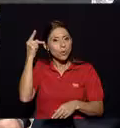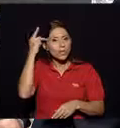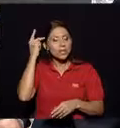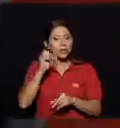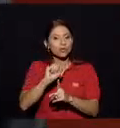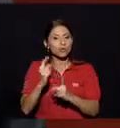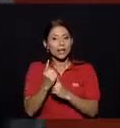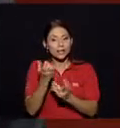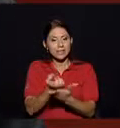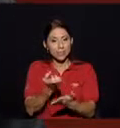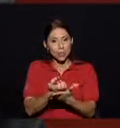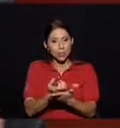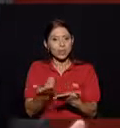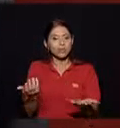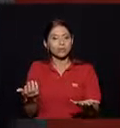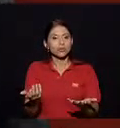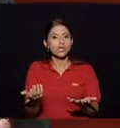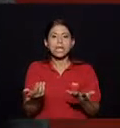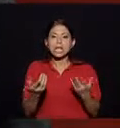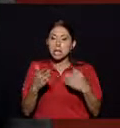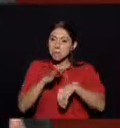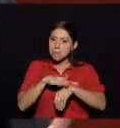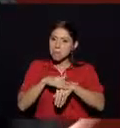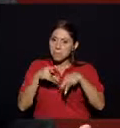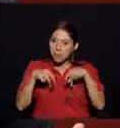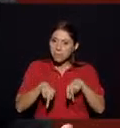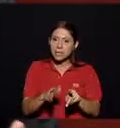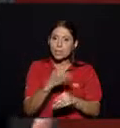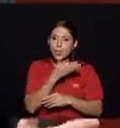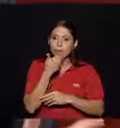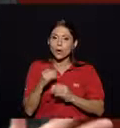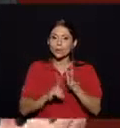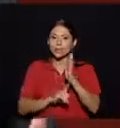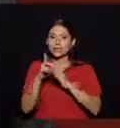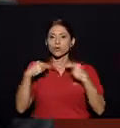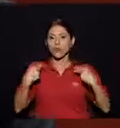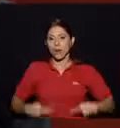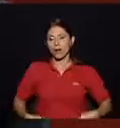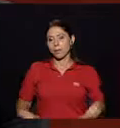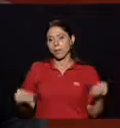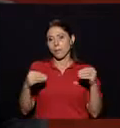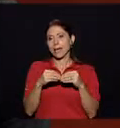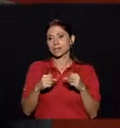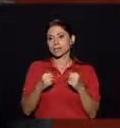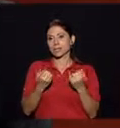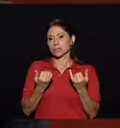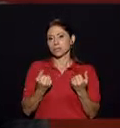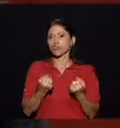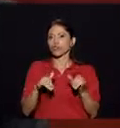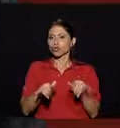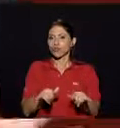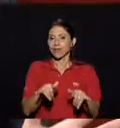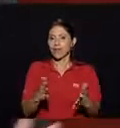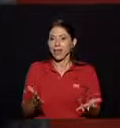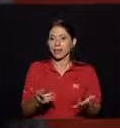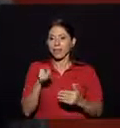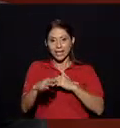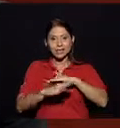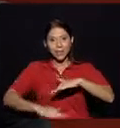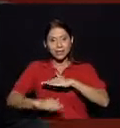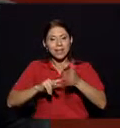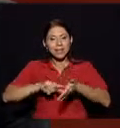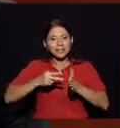políticos, sociales y económicos que permitan, digamos, un mejor desarrollo humano y una mayor sostenibilidad en ese territorio. Eso es